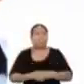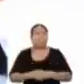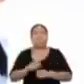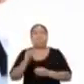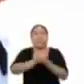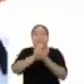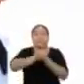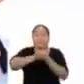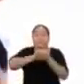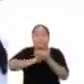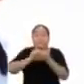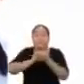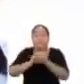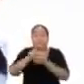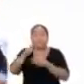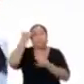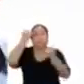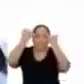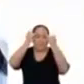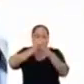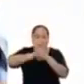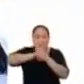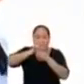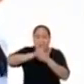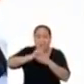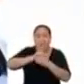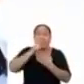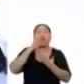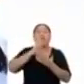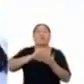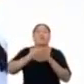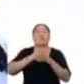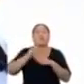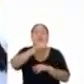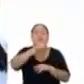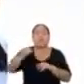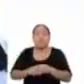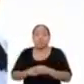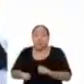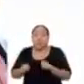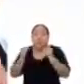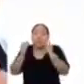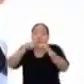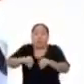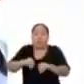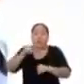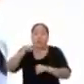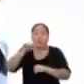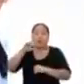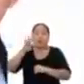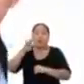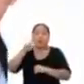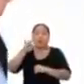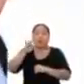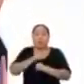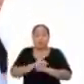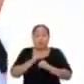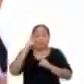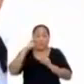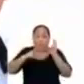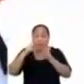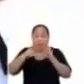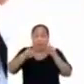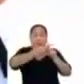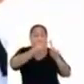donde propongas prácticas en tu localidad para aprovechar lo que trae consigo la globalización, viendo lo positivo y negativo